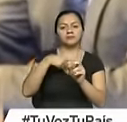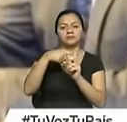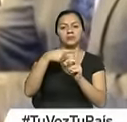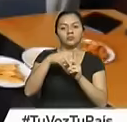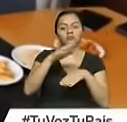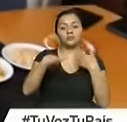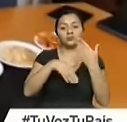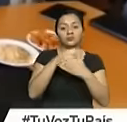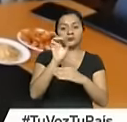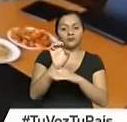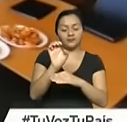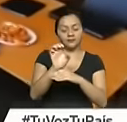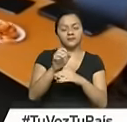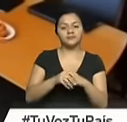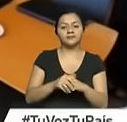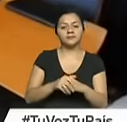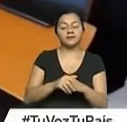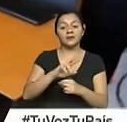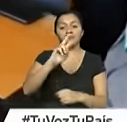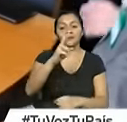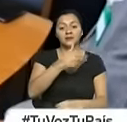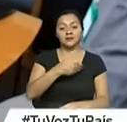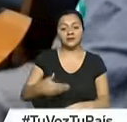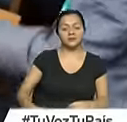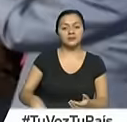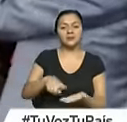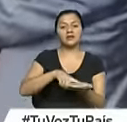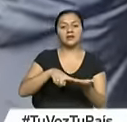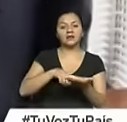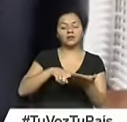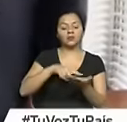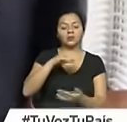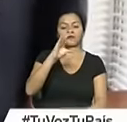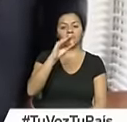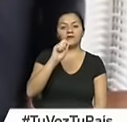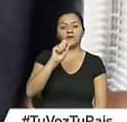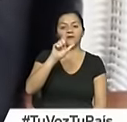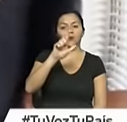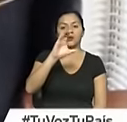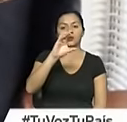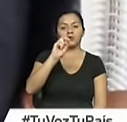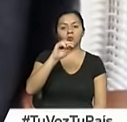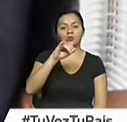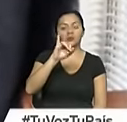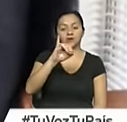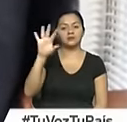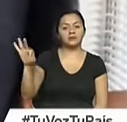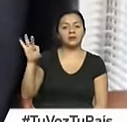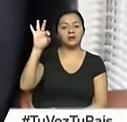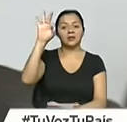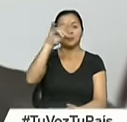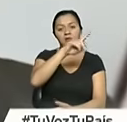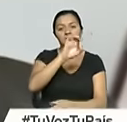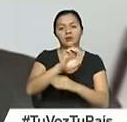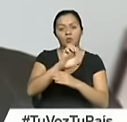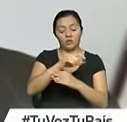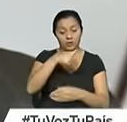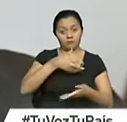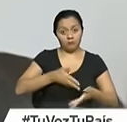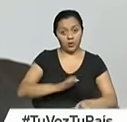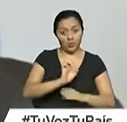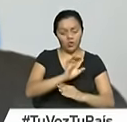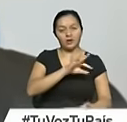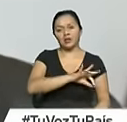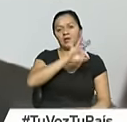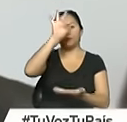para el Ecuador. El segundo mandatario se reunió con Juan Falconi, representante permanente de Ecuador ante la Organización Mundial